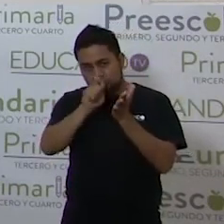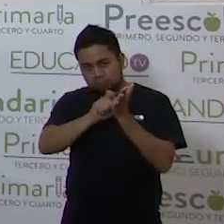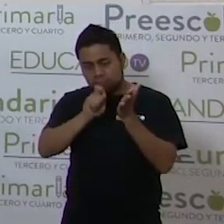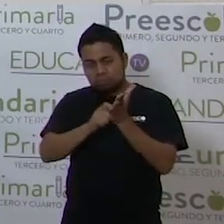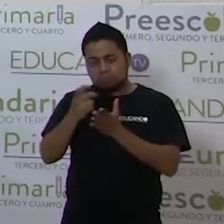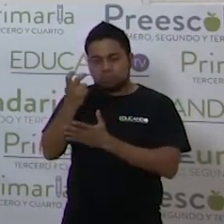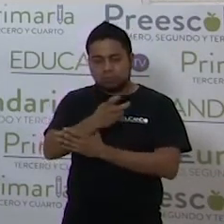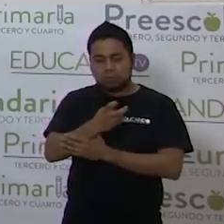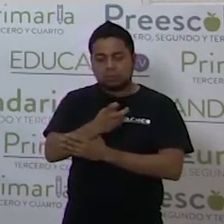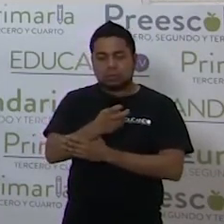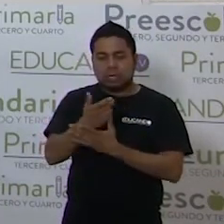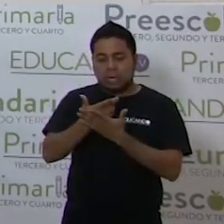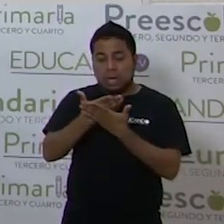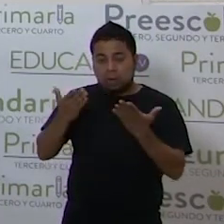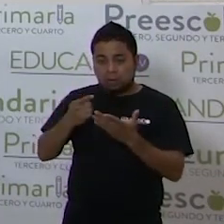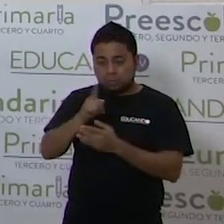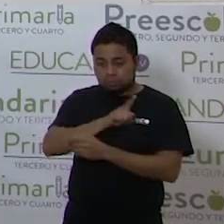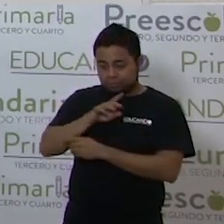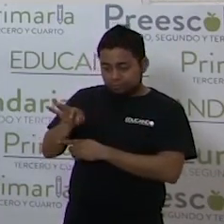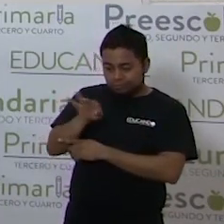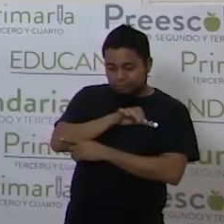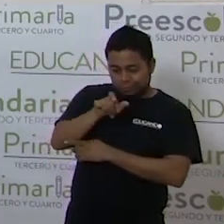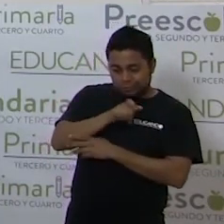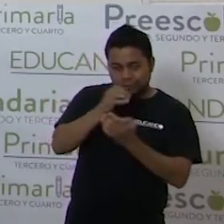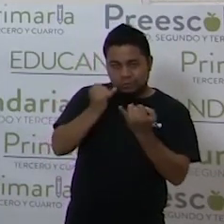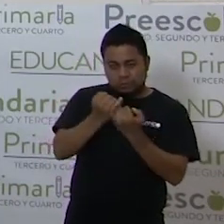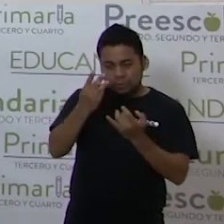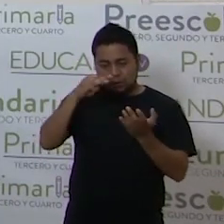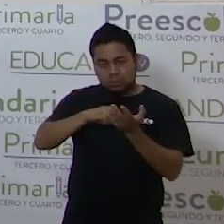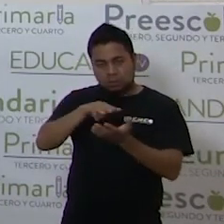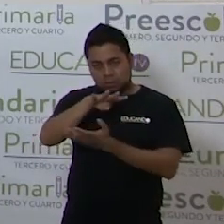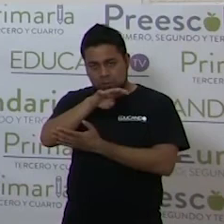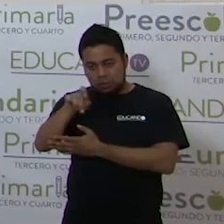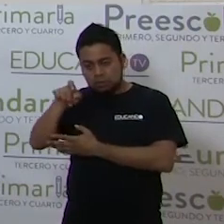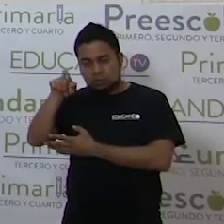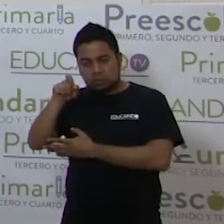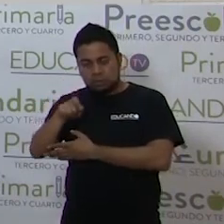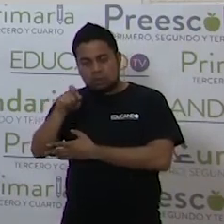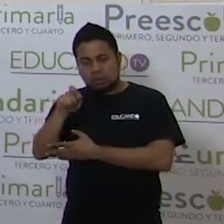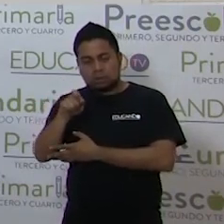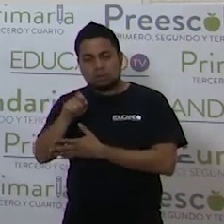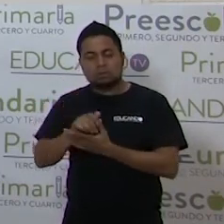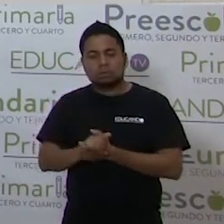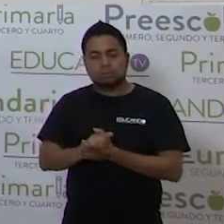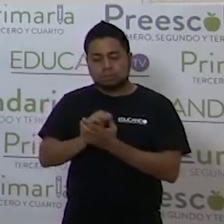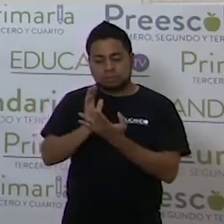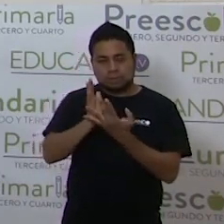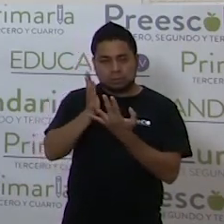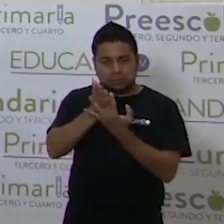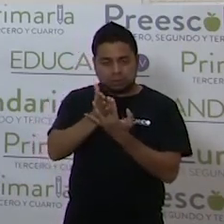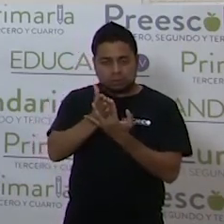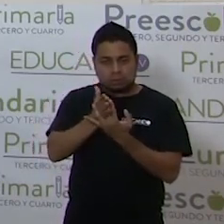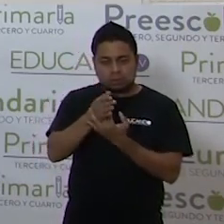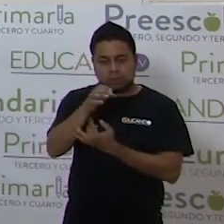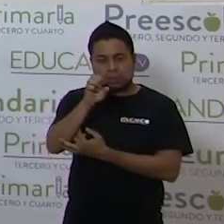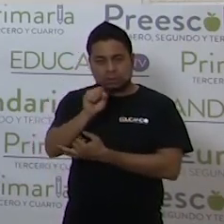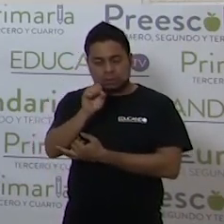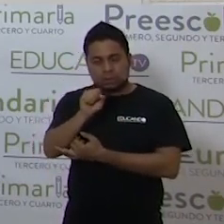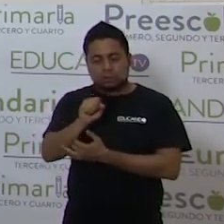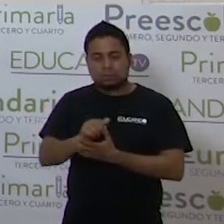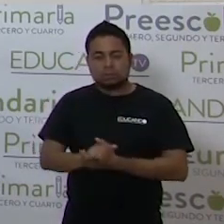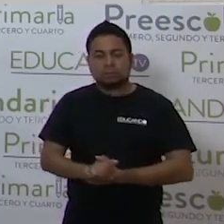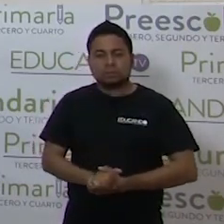si despejamos x igual a 3.420 entre 60